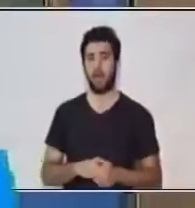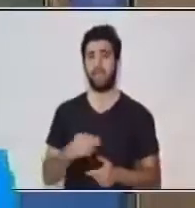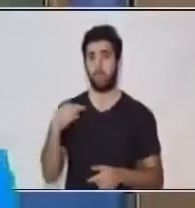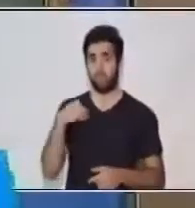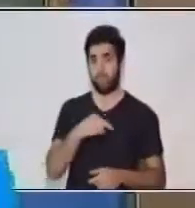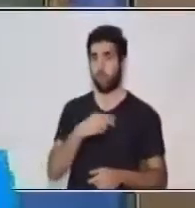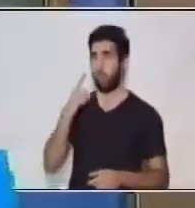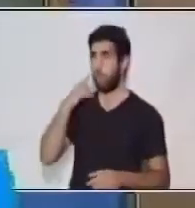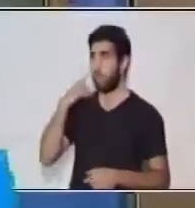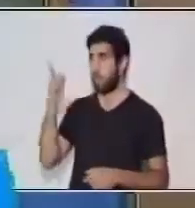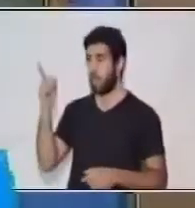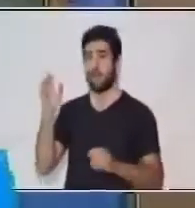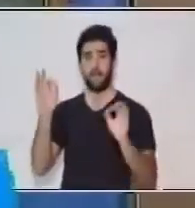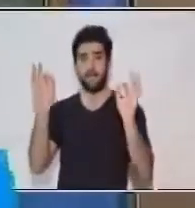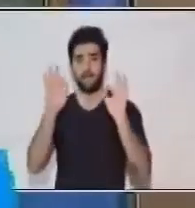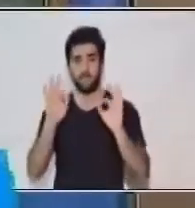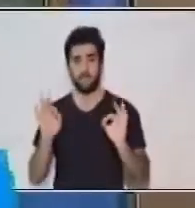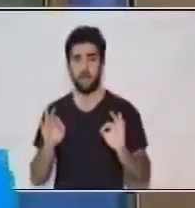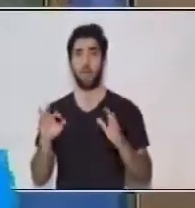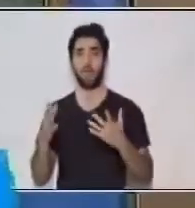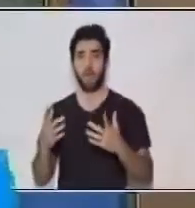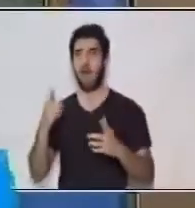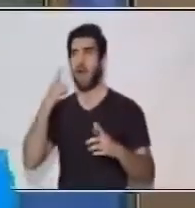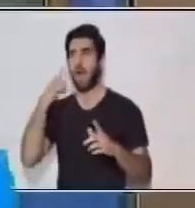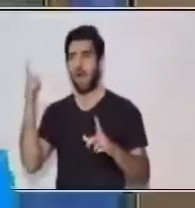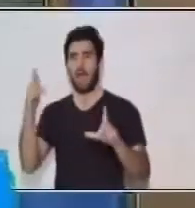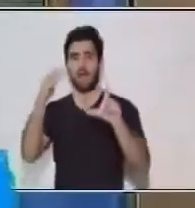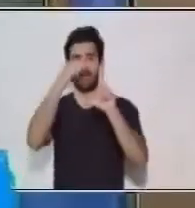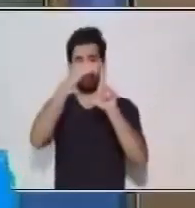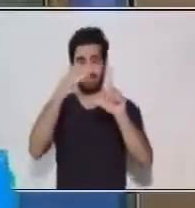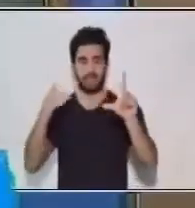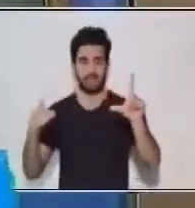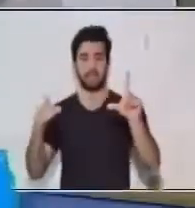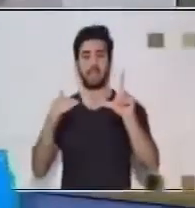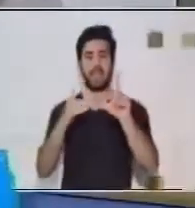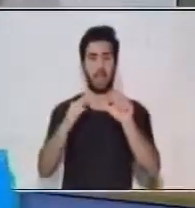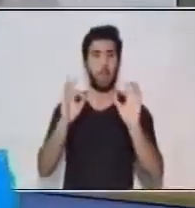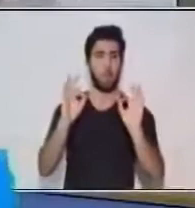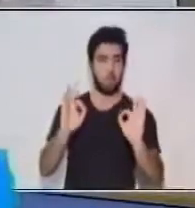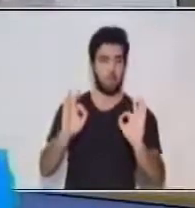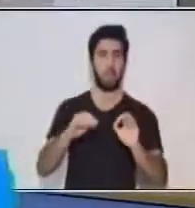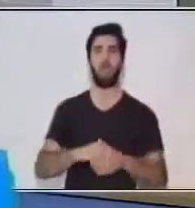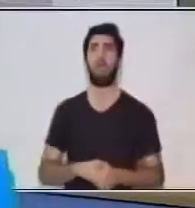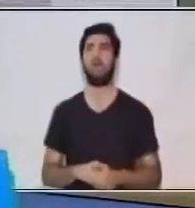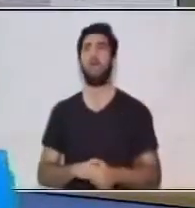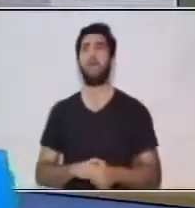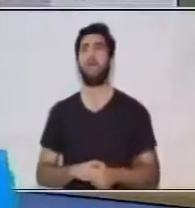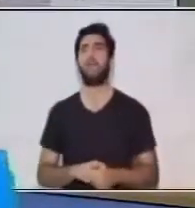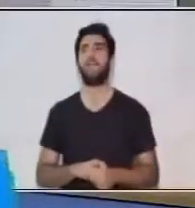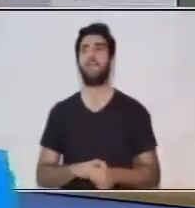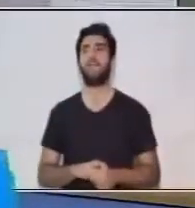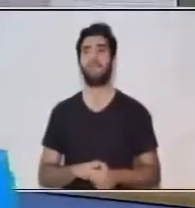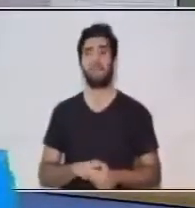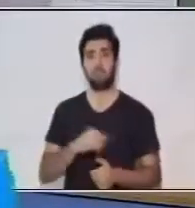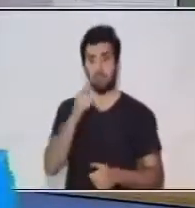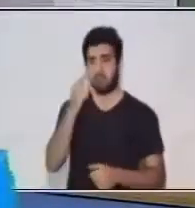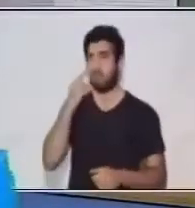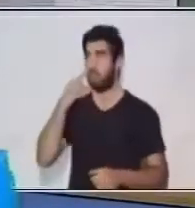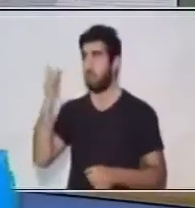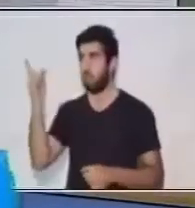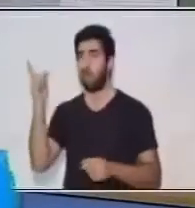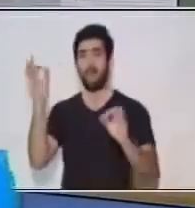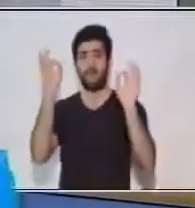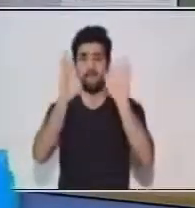figura, se forma un triángulo. Correcto, se está formando un triángulo, ¿sí? Como estamos formando lo